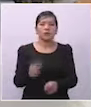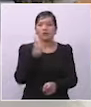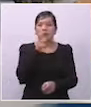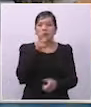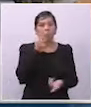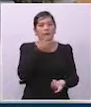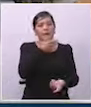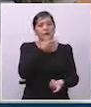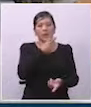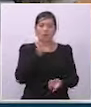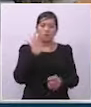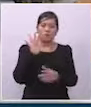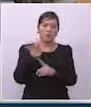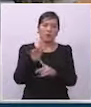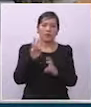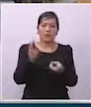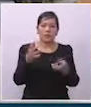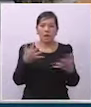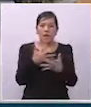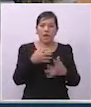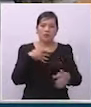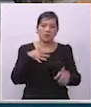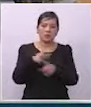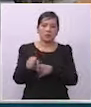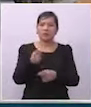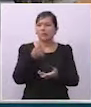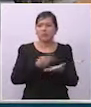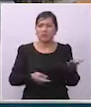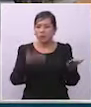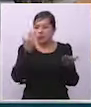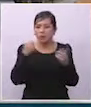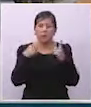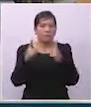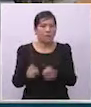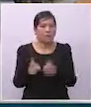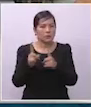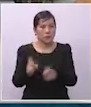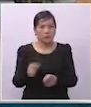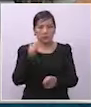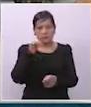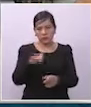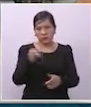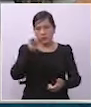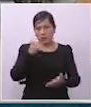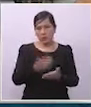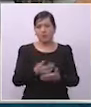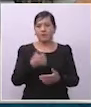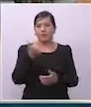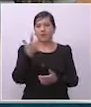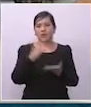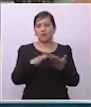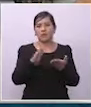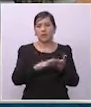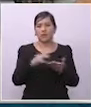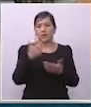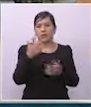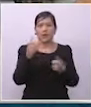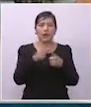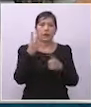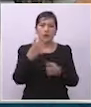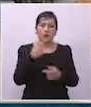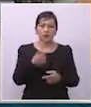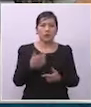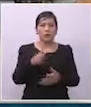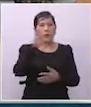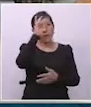te hizo daño? ¿Por qué tienes tanto miedo? ¿Por qué no quieres ir al colegio? Y me respondió, hay un hombre